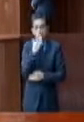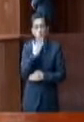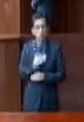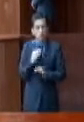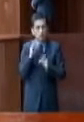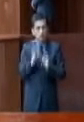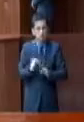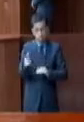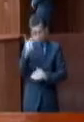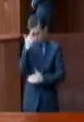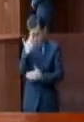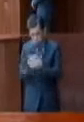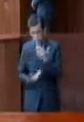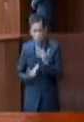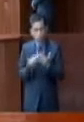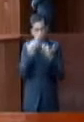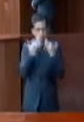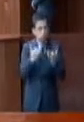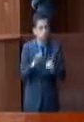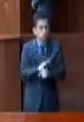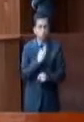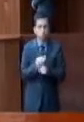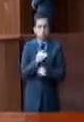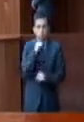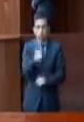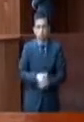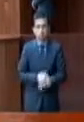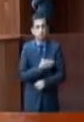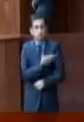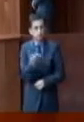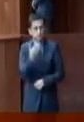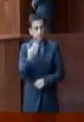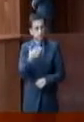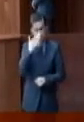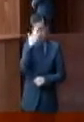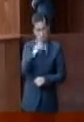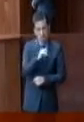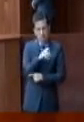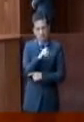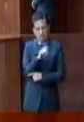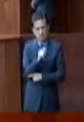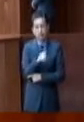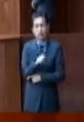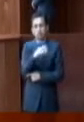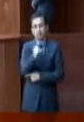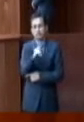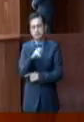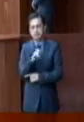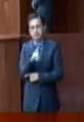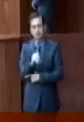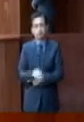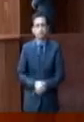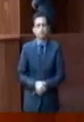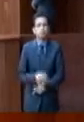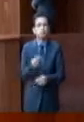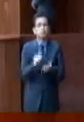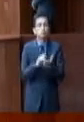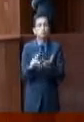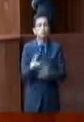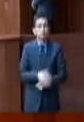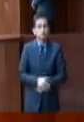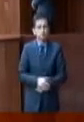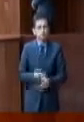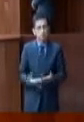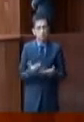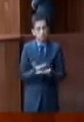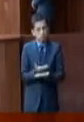del hecho denunciado es la cuenta mostrada más atrás muchas gracias caridad está a consideración de este